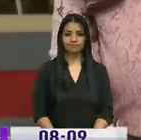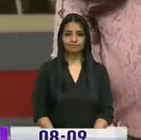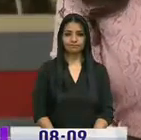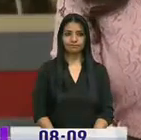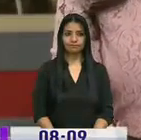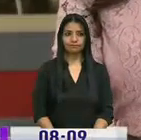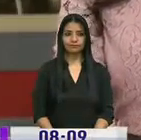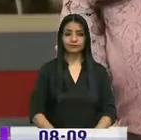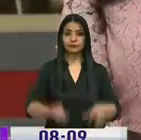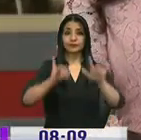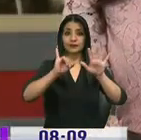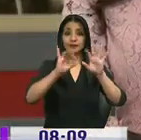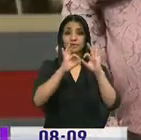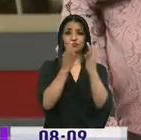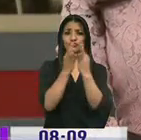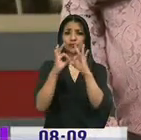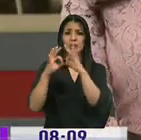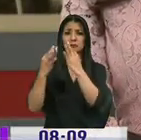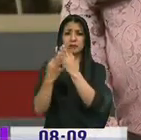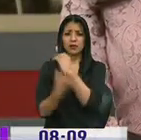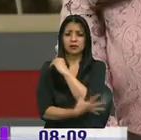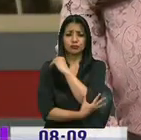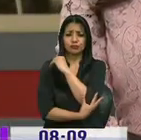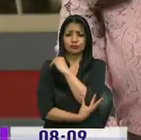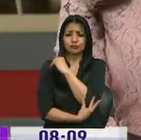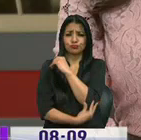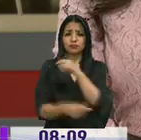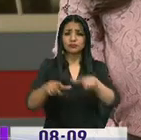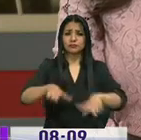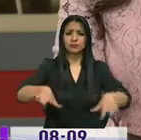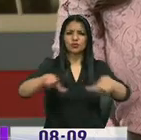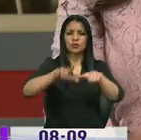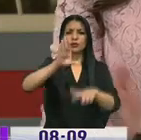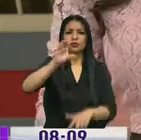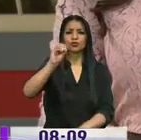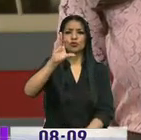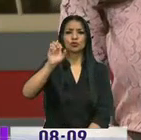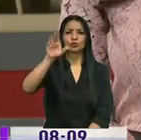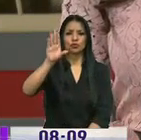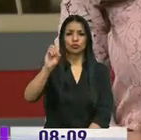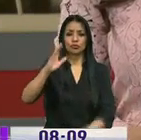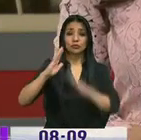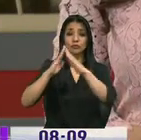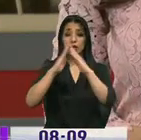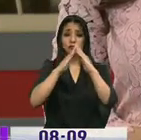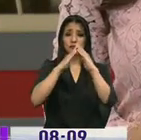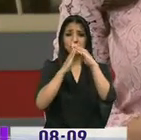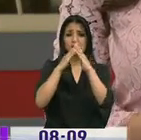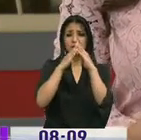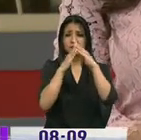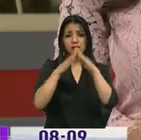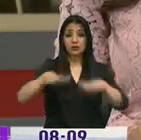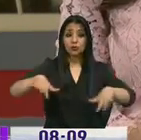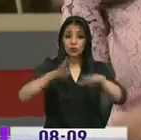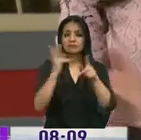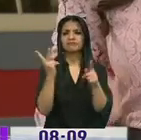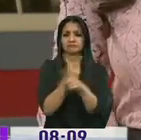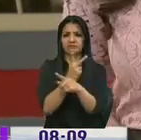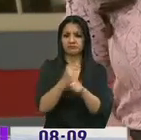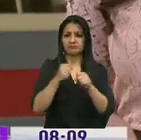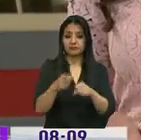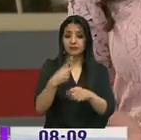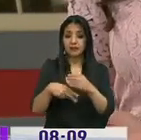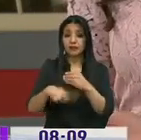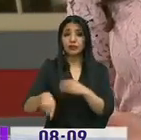Alrededor de 6 familias viven en situación precaria en el sector de Tokyuko. Sus viviendas están ubicadas en un sector con alto riesgo. Sus niños